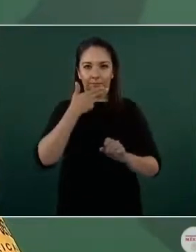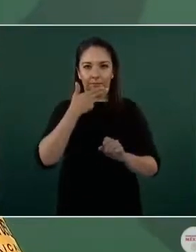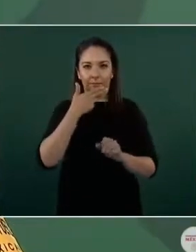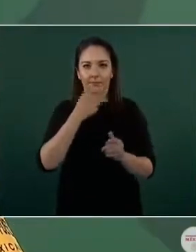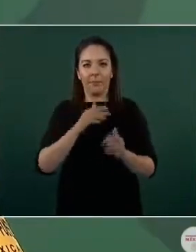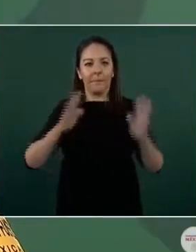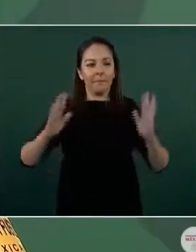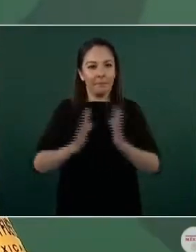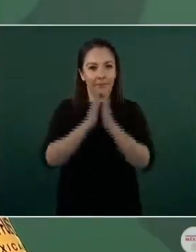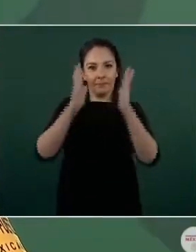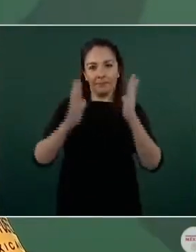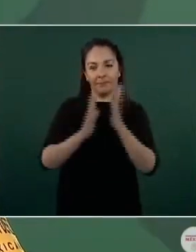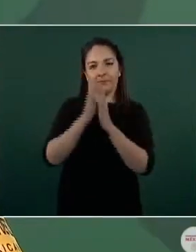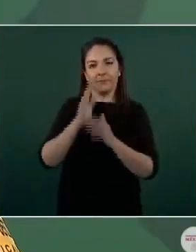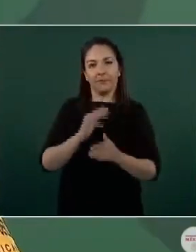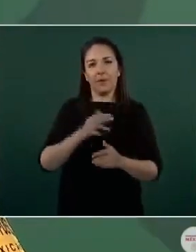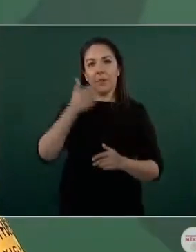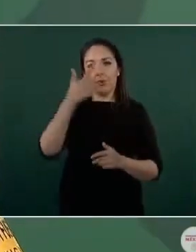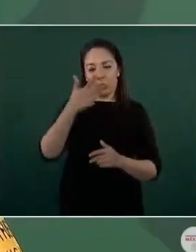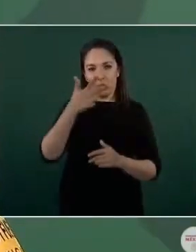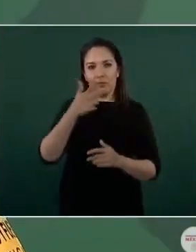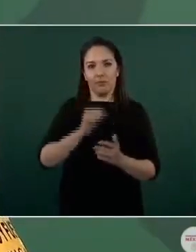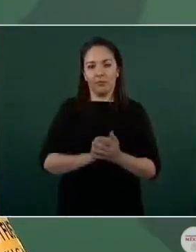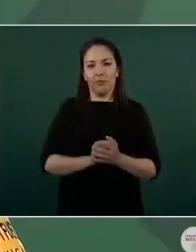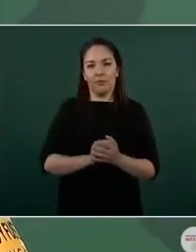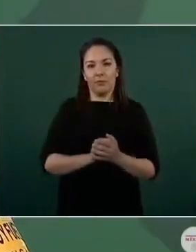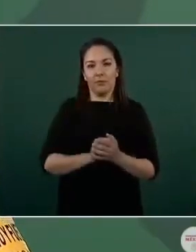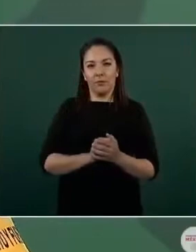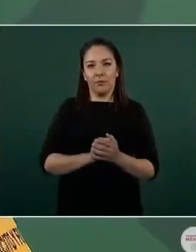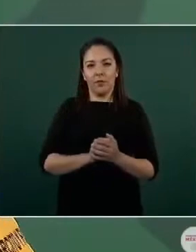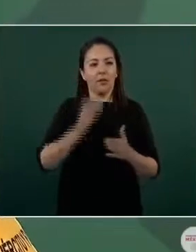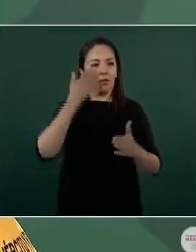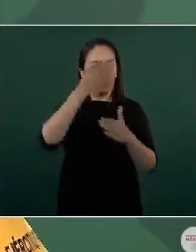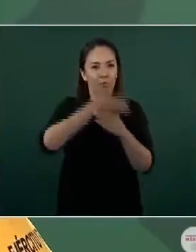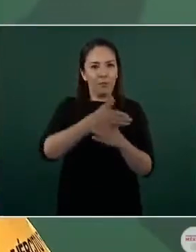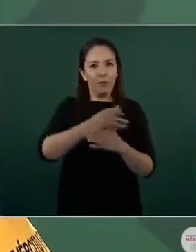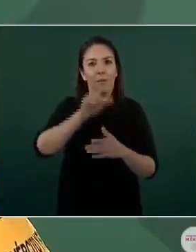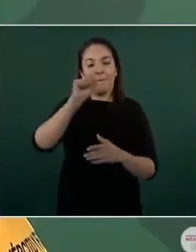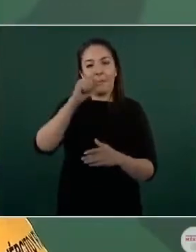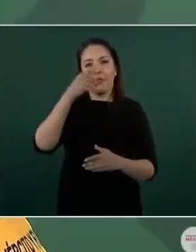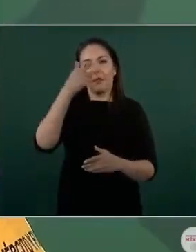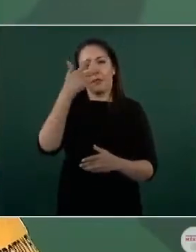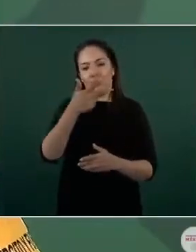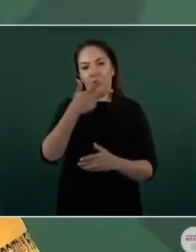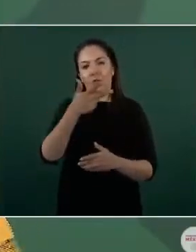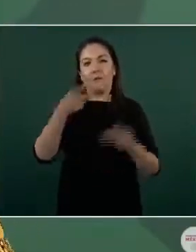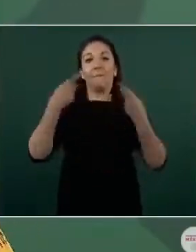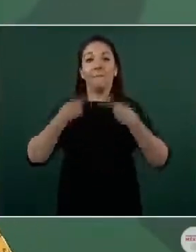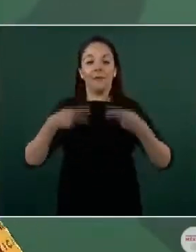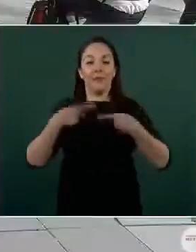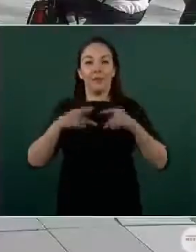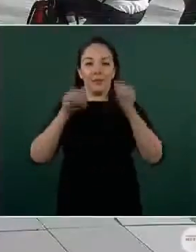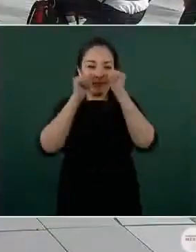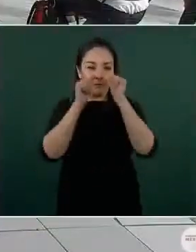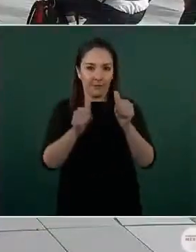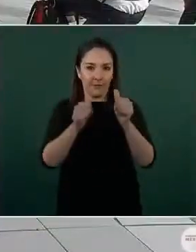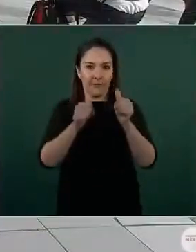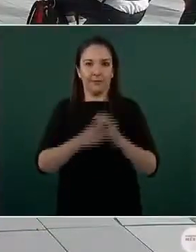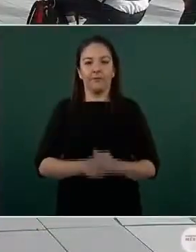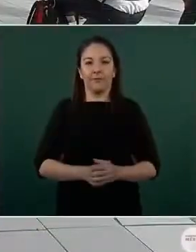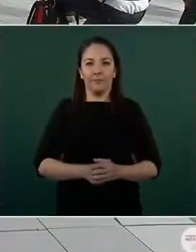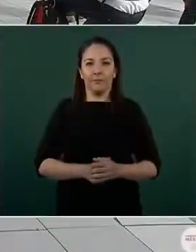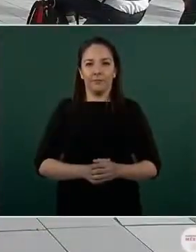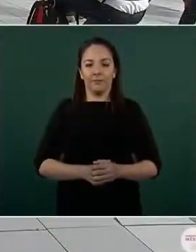se ha participado en 8 eventos, habiendo asistido a 28 personas. Es toda